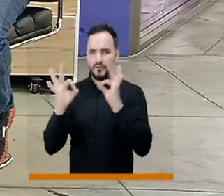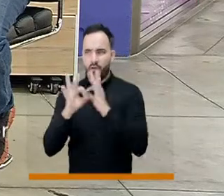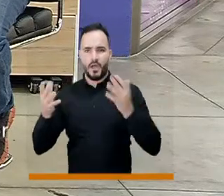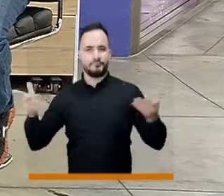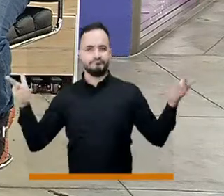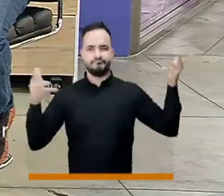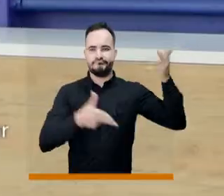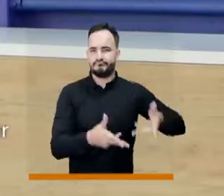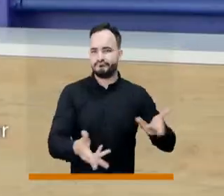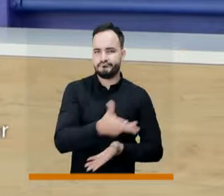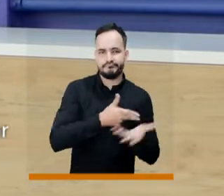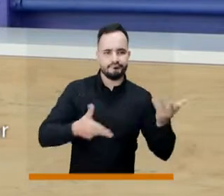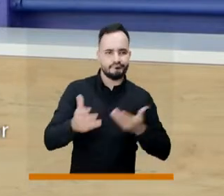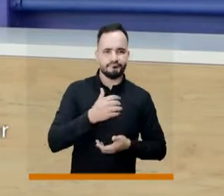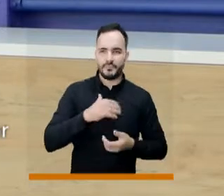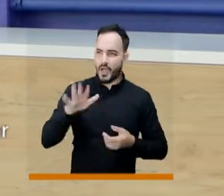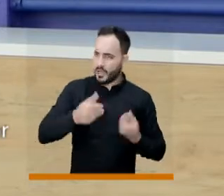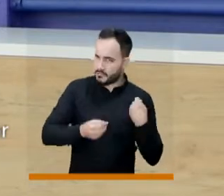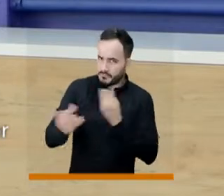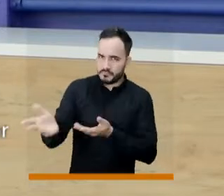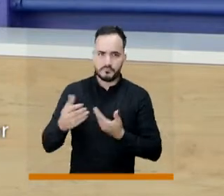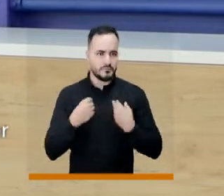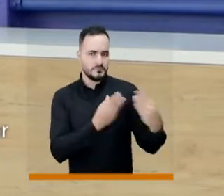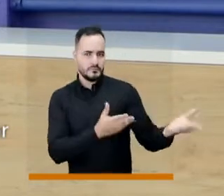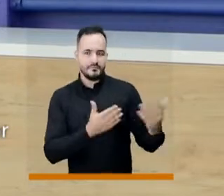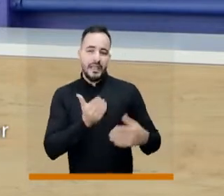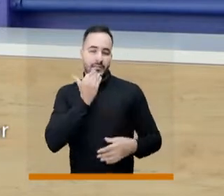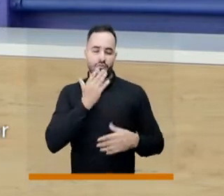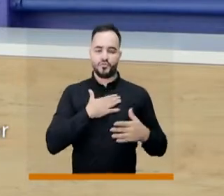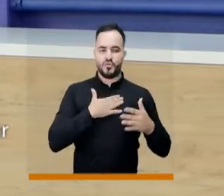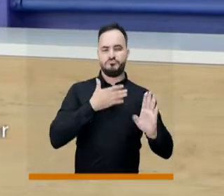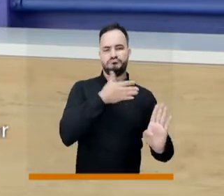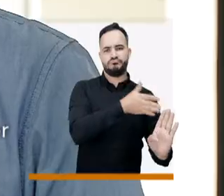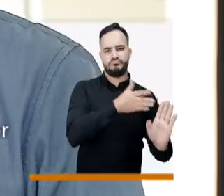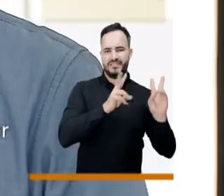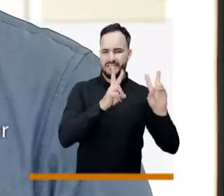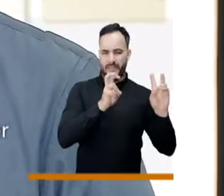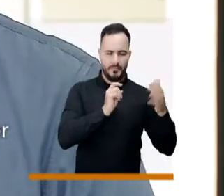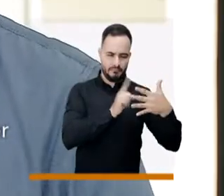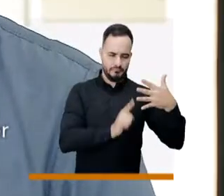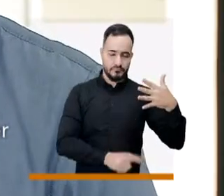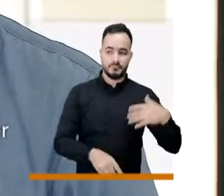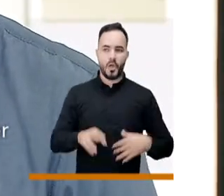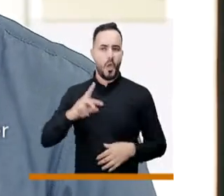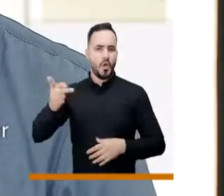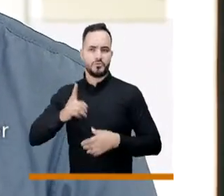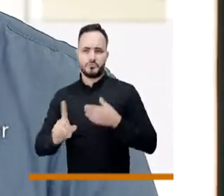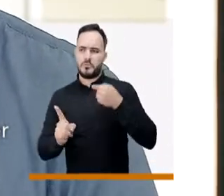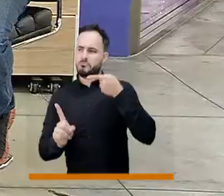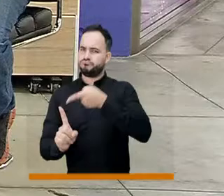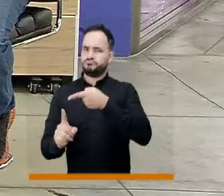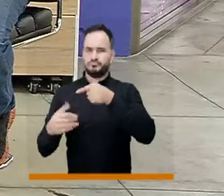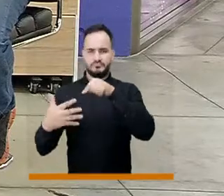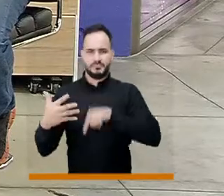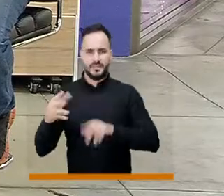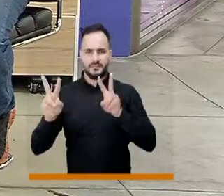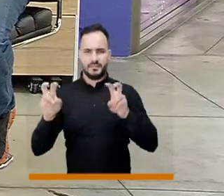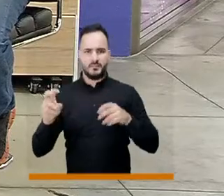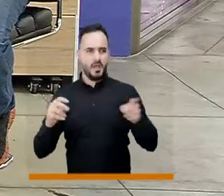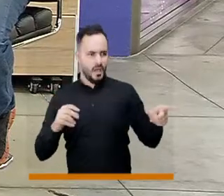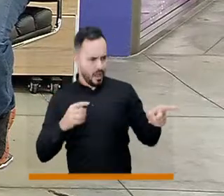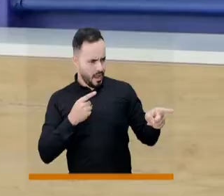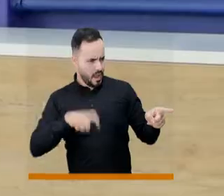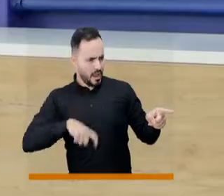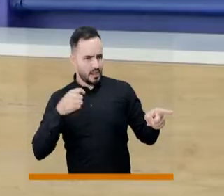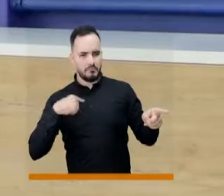los ciudadanos pueden acceder al teletrabajo, pero también desde diferentes puntos de la ciudad. Es decir, muchas personas de diferentes áreas, de